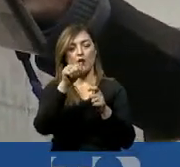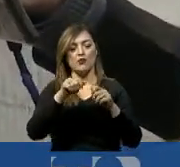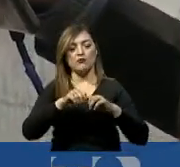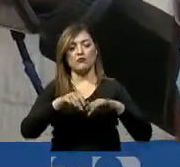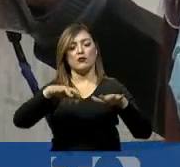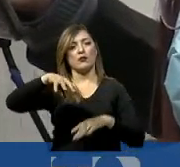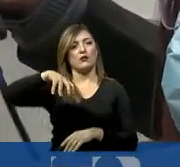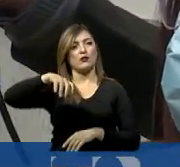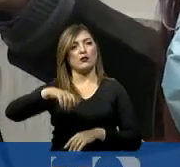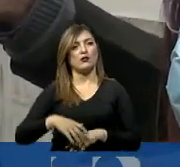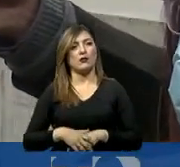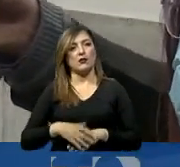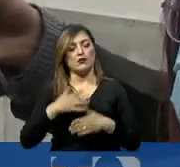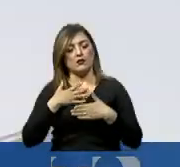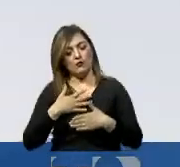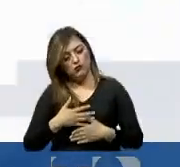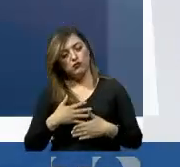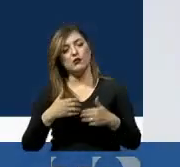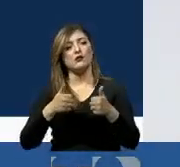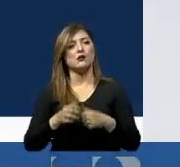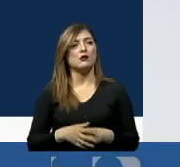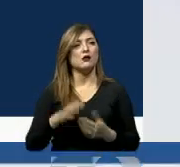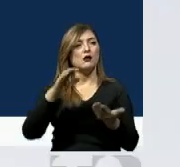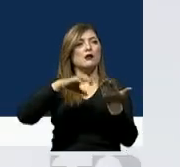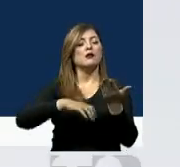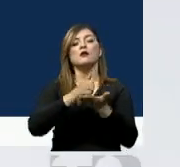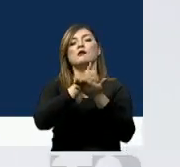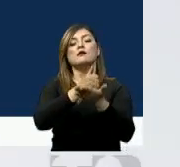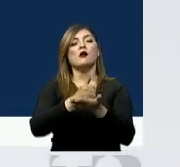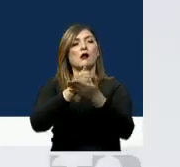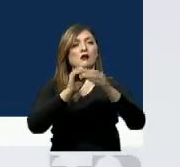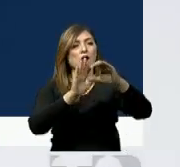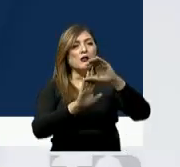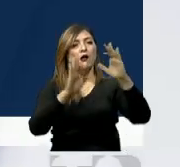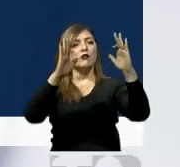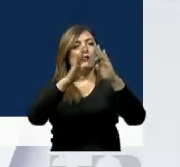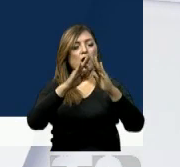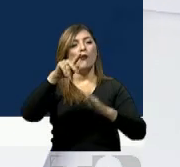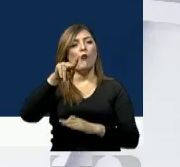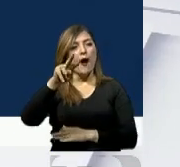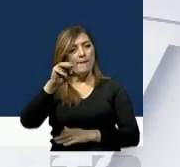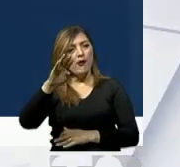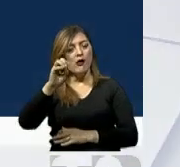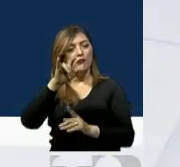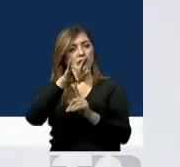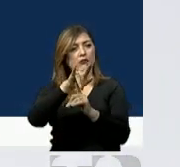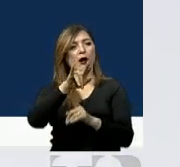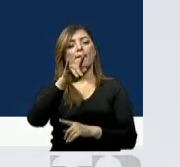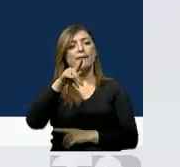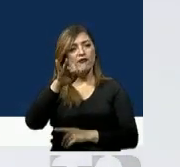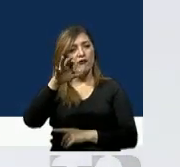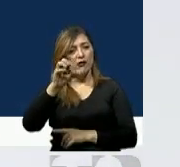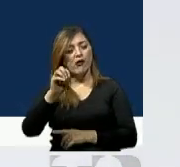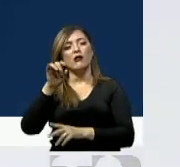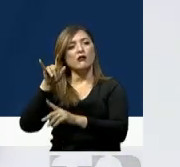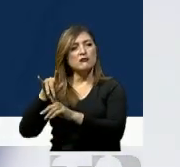realmente una satisfacción muy grande. Las parroquias que se beneficiarán son Cumbayá, Tumbaco, Puembo, Pifo, Tababela, Checa,